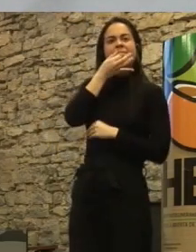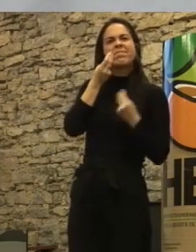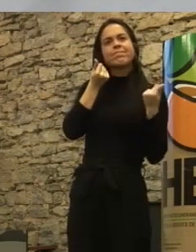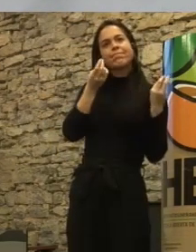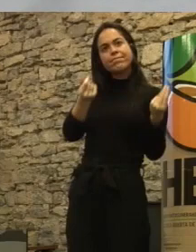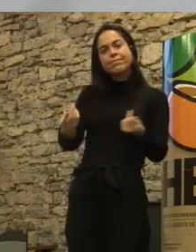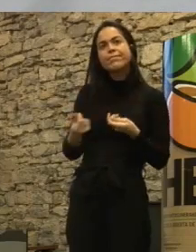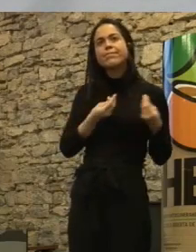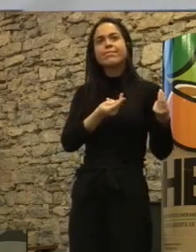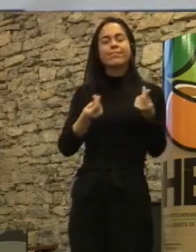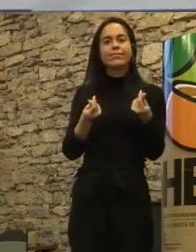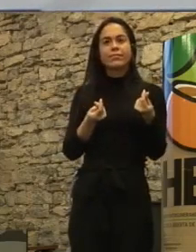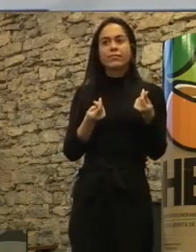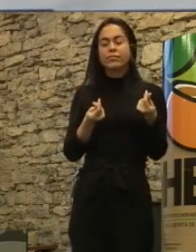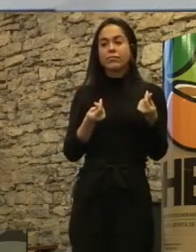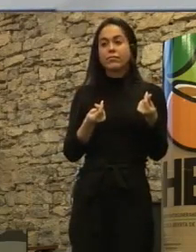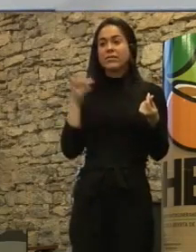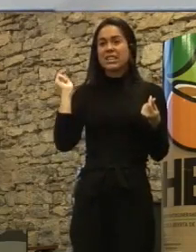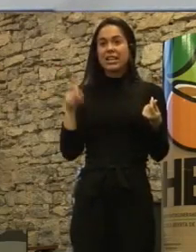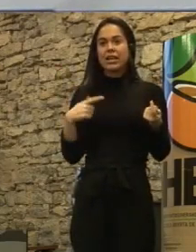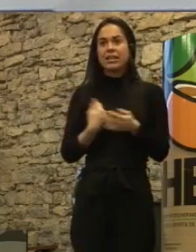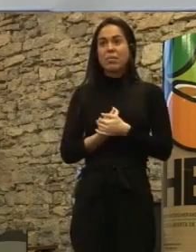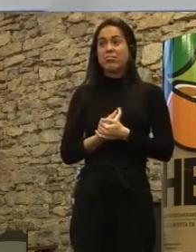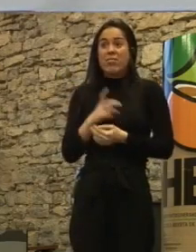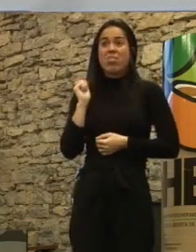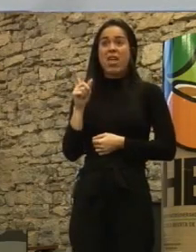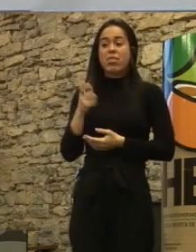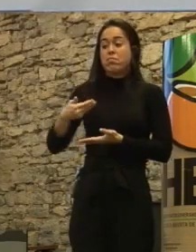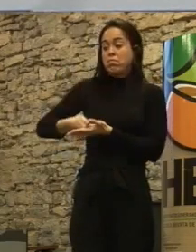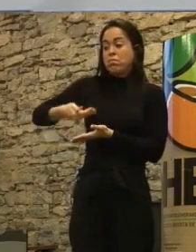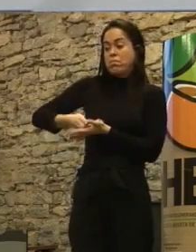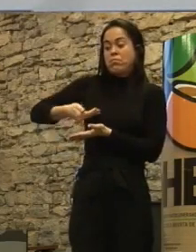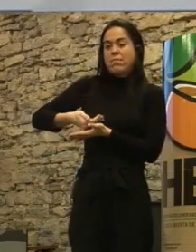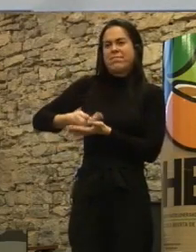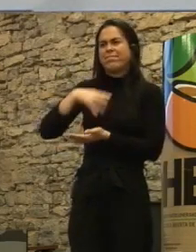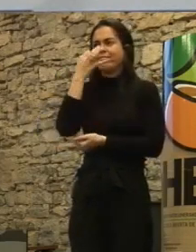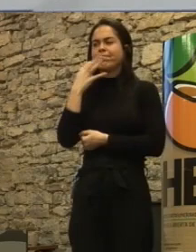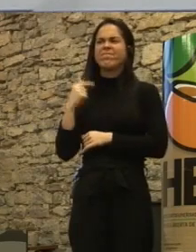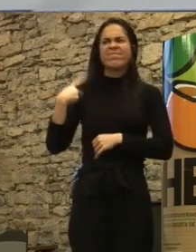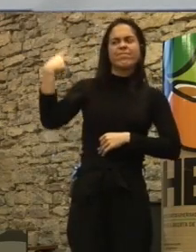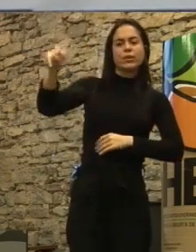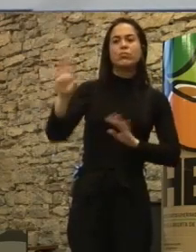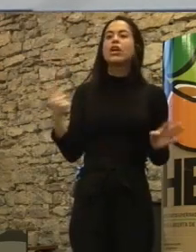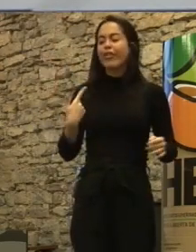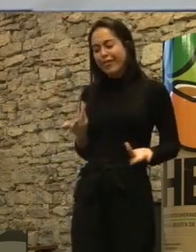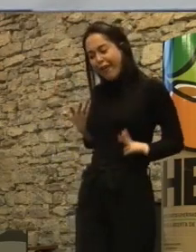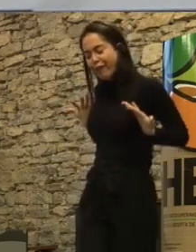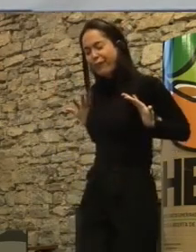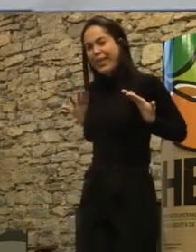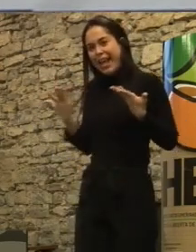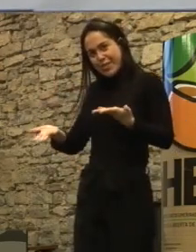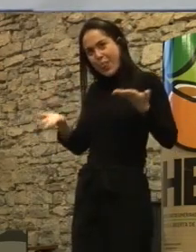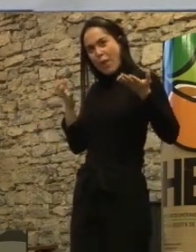C, directamente no van a hablar cuando les llaman. Entonces yo hago ahí precisamente un trabajo de formación con ellos para que se entienda lo que